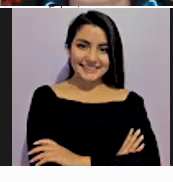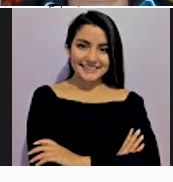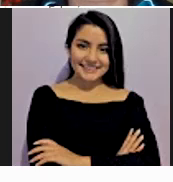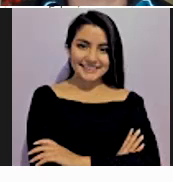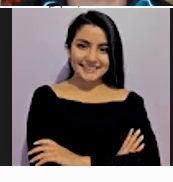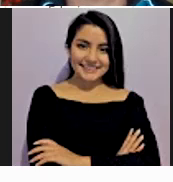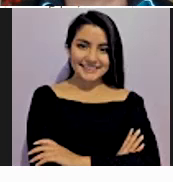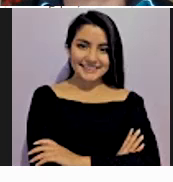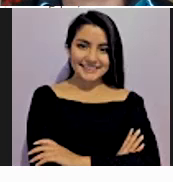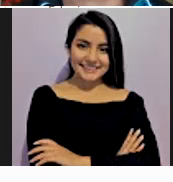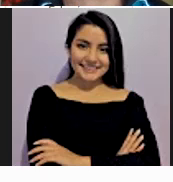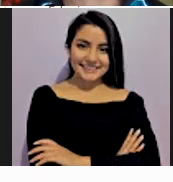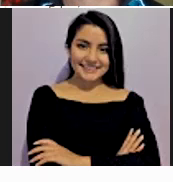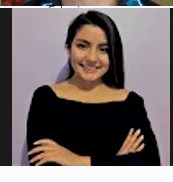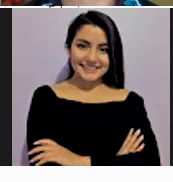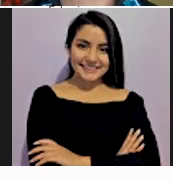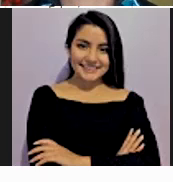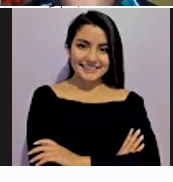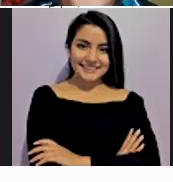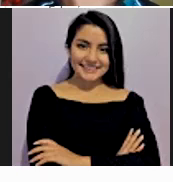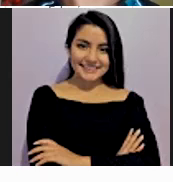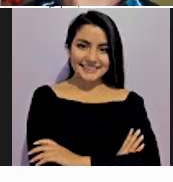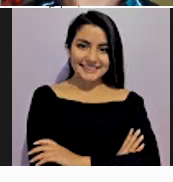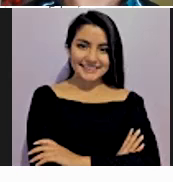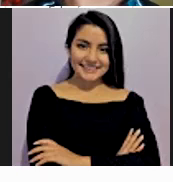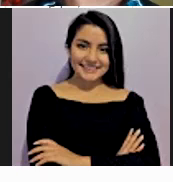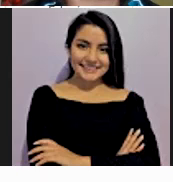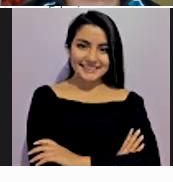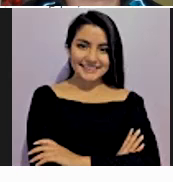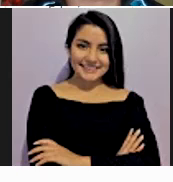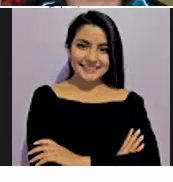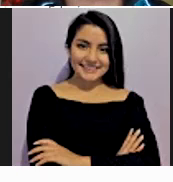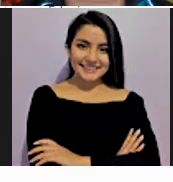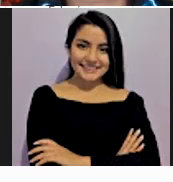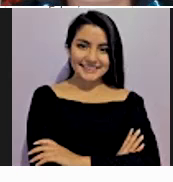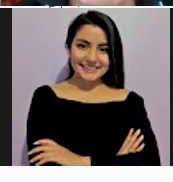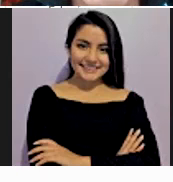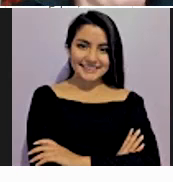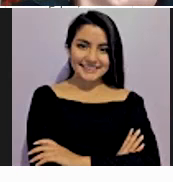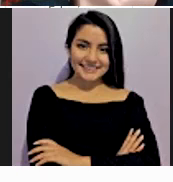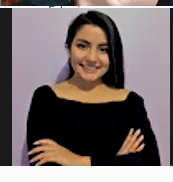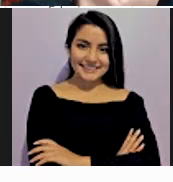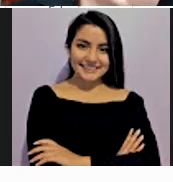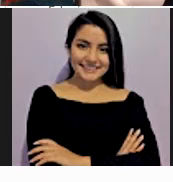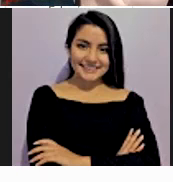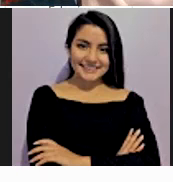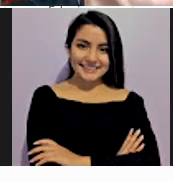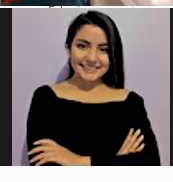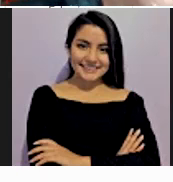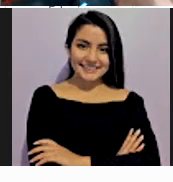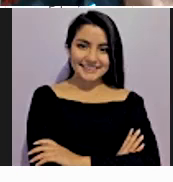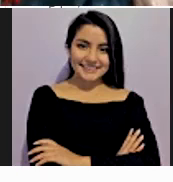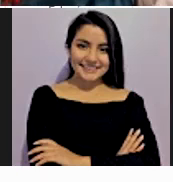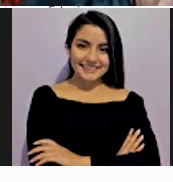entrar a lo que es movimiento de partículas, es decir, en este caso, a lo que es la iniciación del movimiento de partículas y también lo que se refiere a lo que